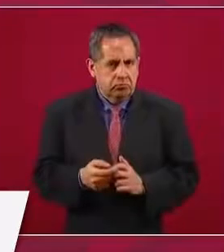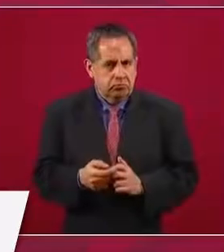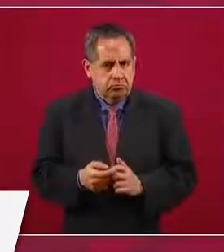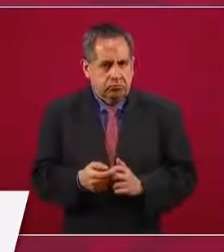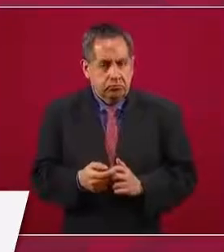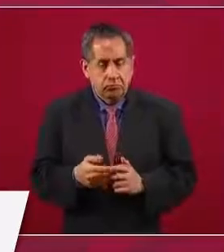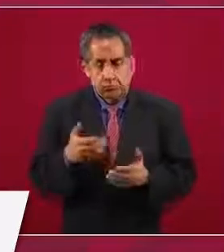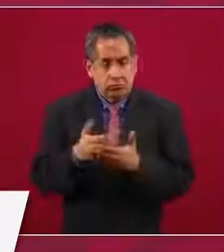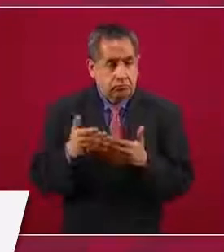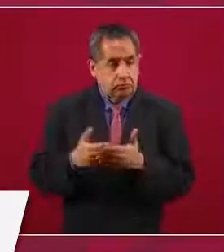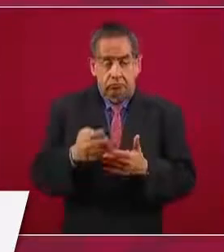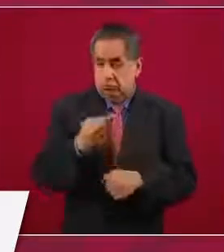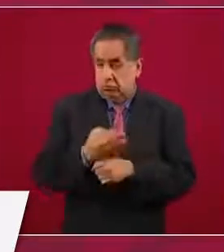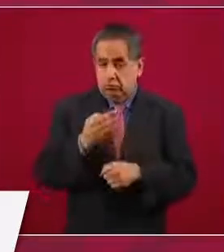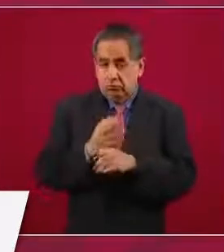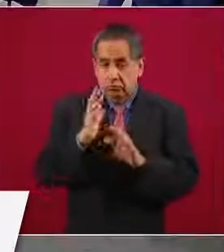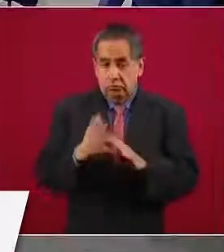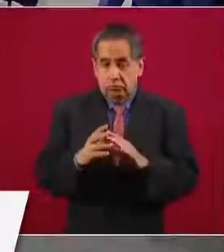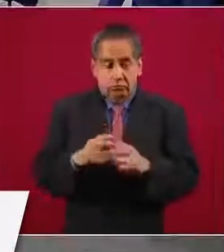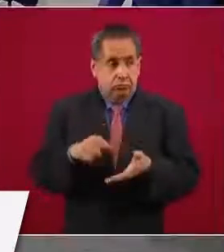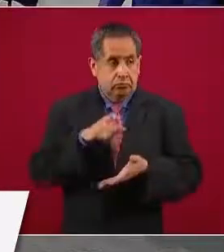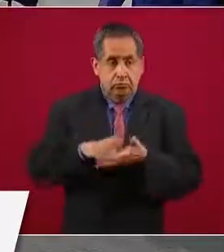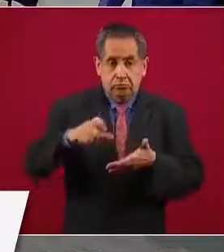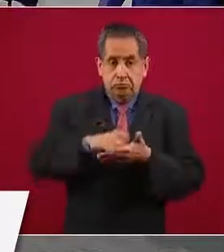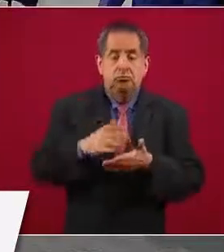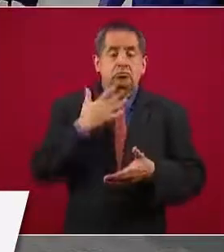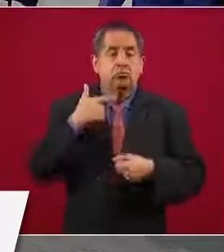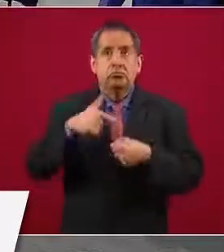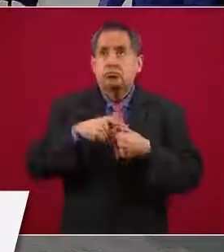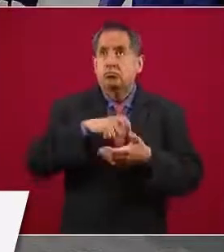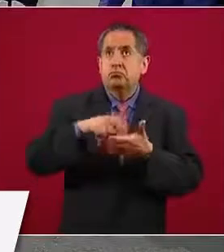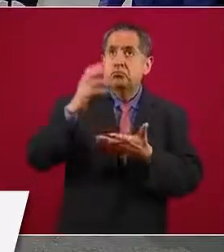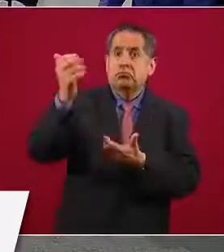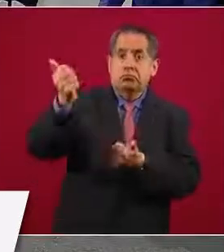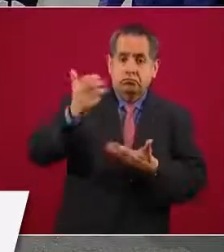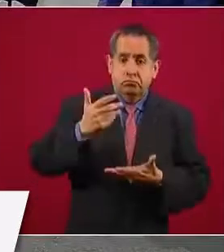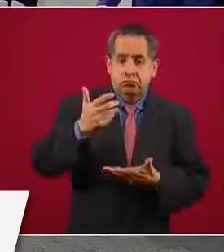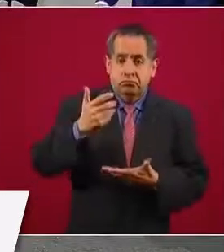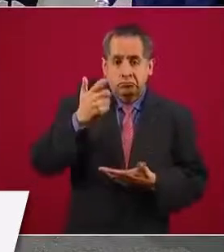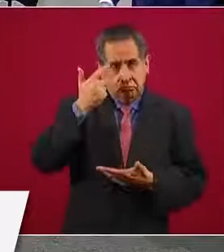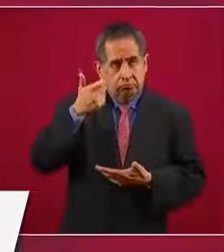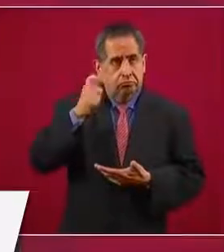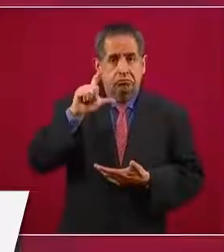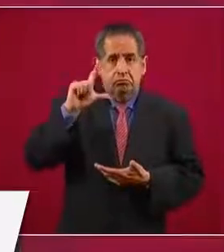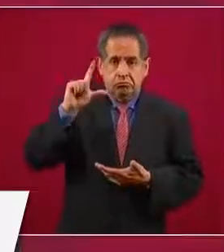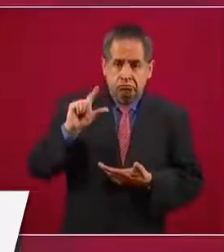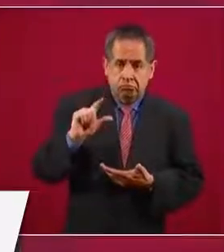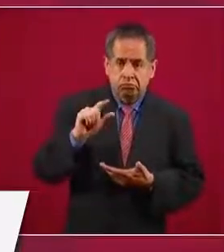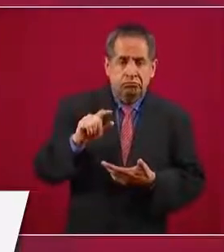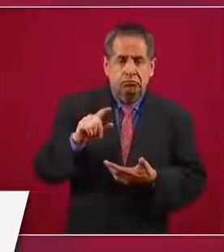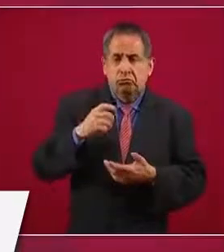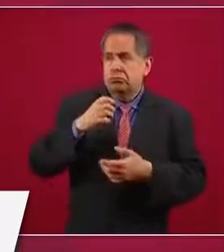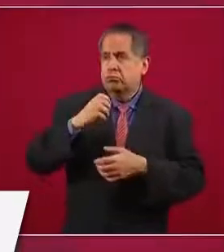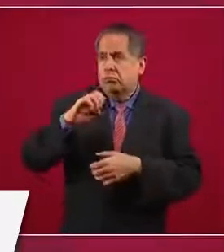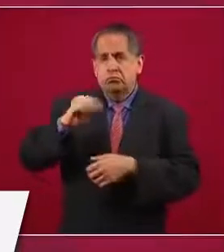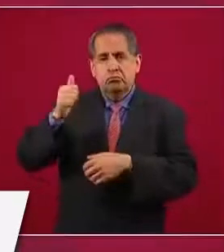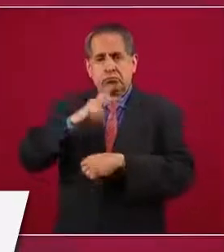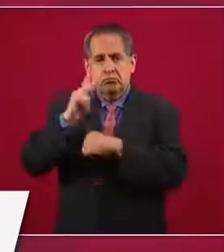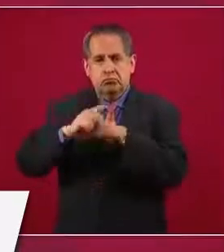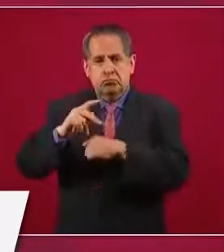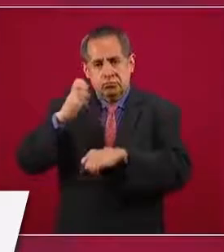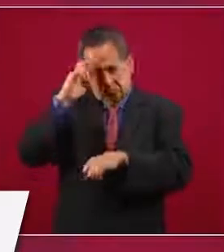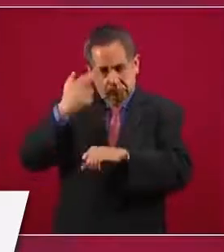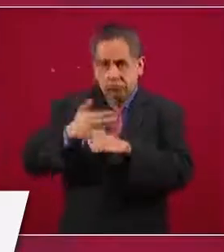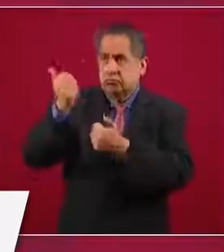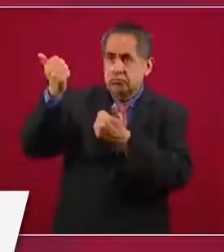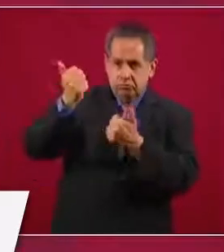ahora que estamos comprando la gasolina a menos precios en el extranjero la gasolina